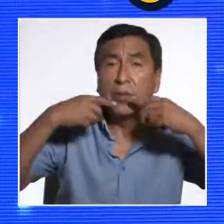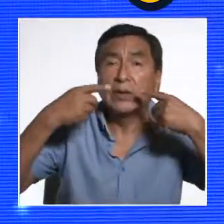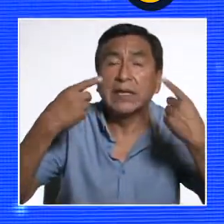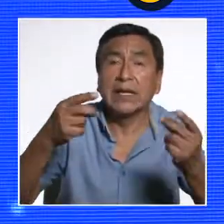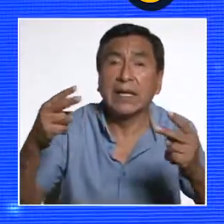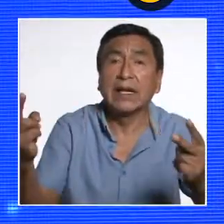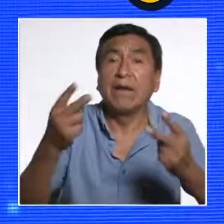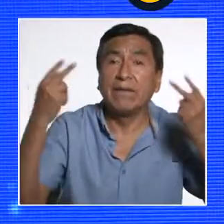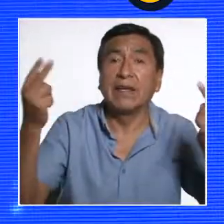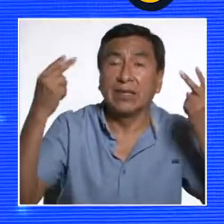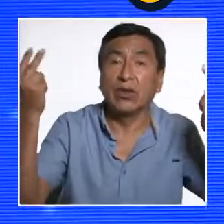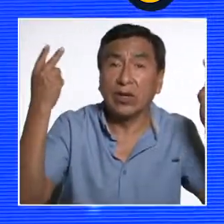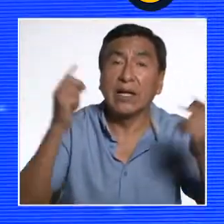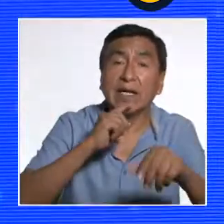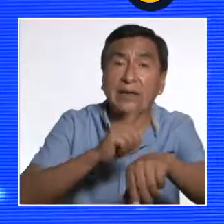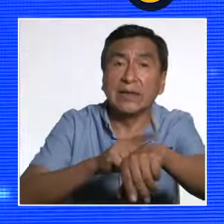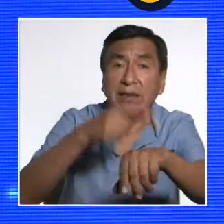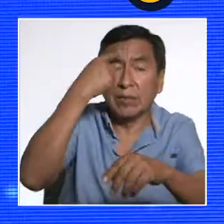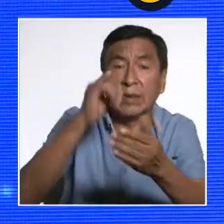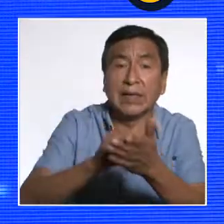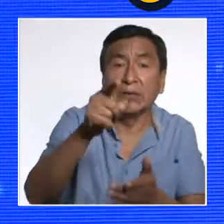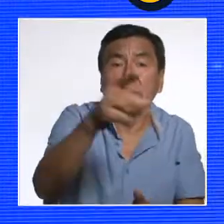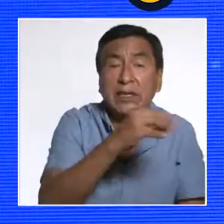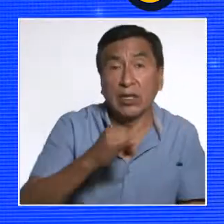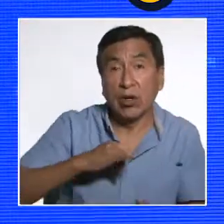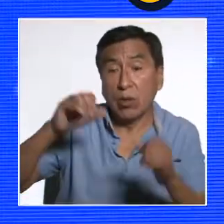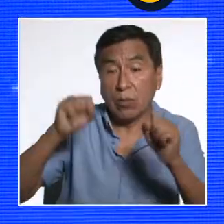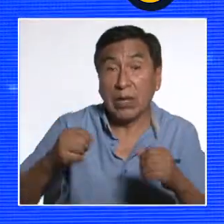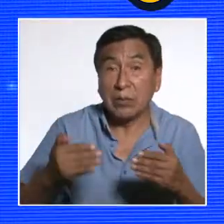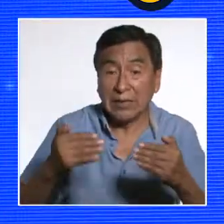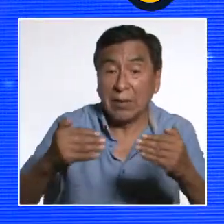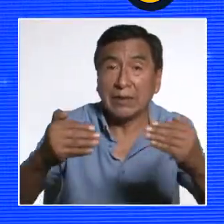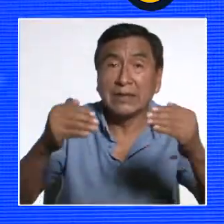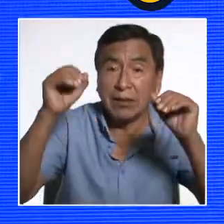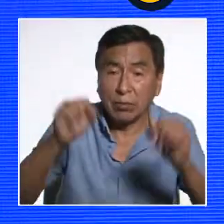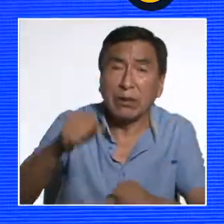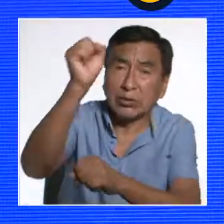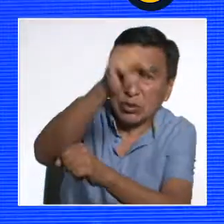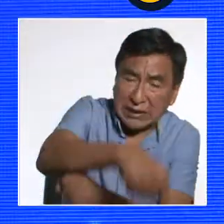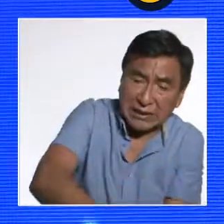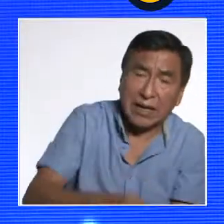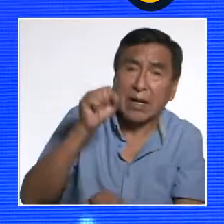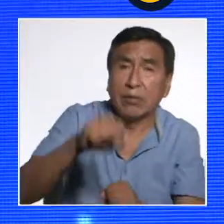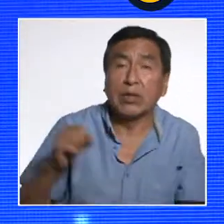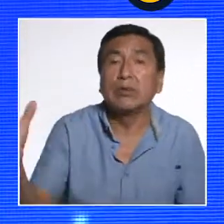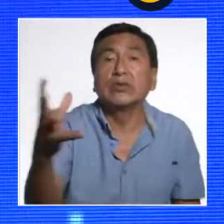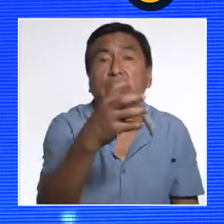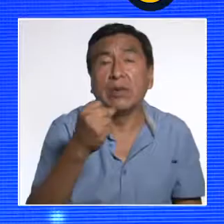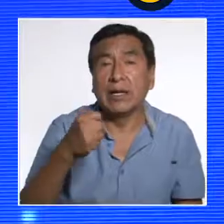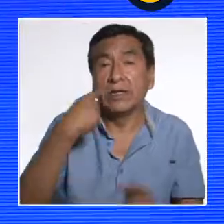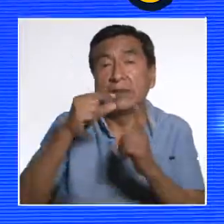victoria. Es el tiempo para que usted y yo podamos avanzar, podamos conquistar, podamos tomar. Dice la